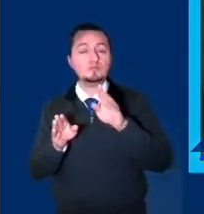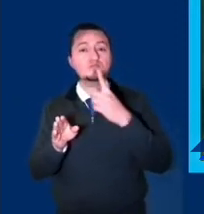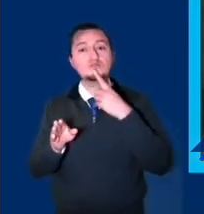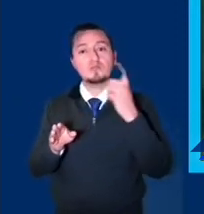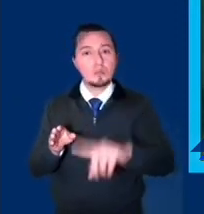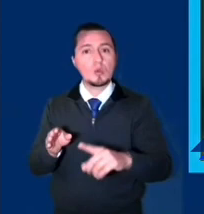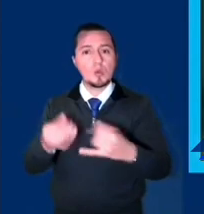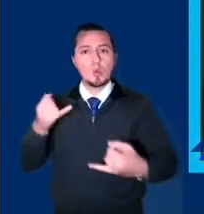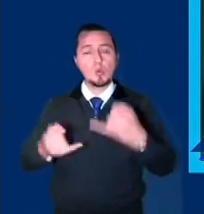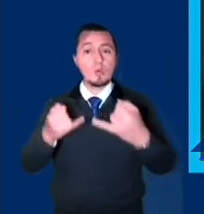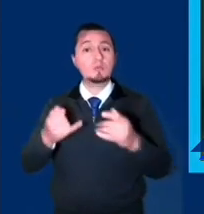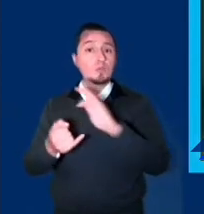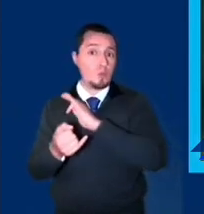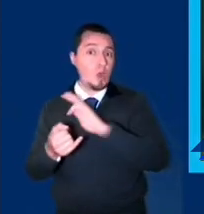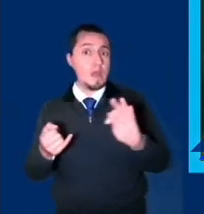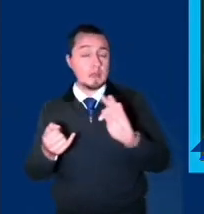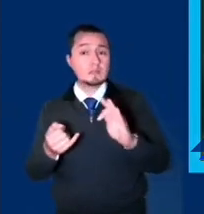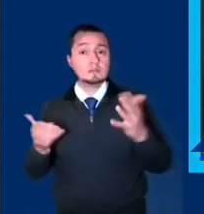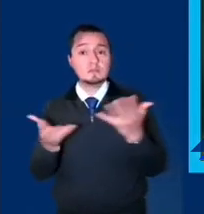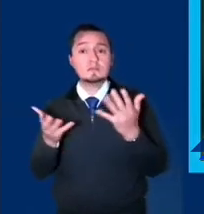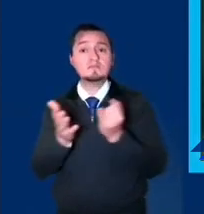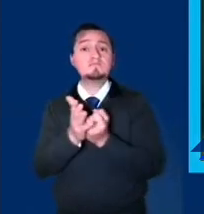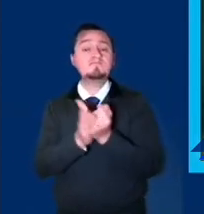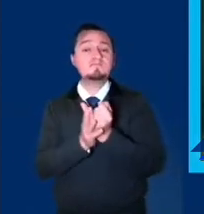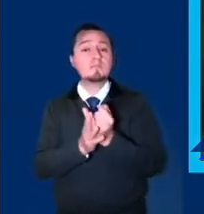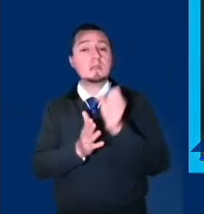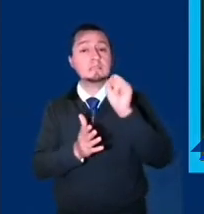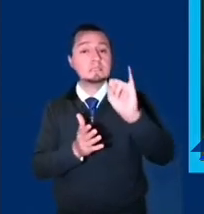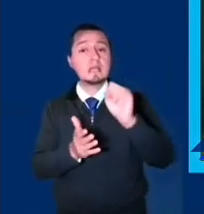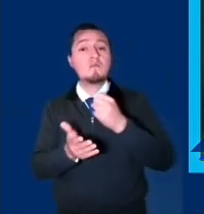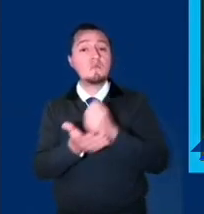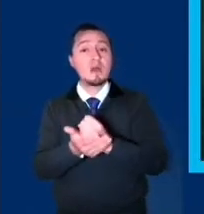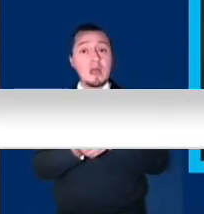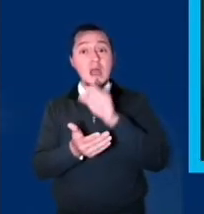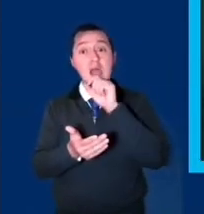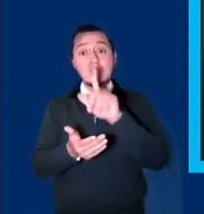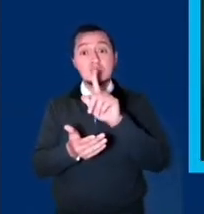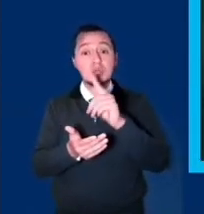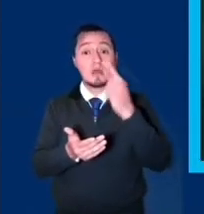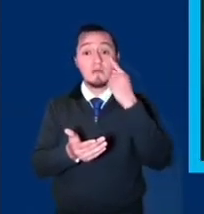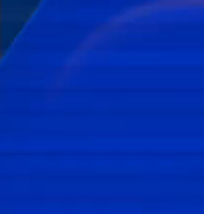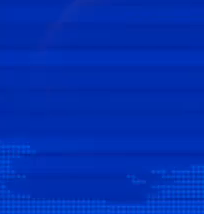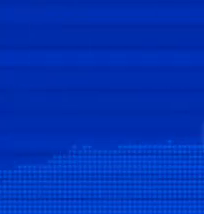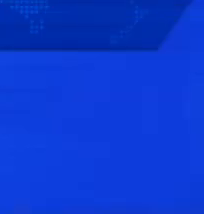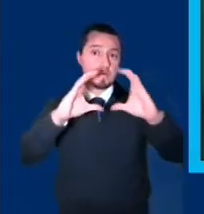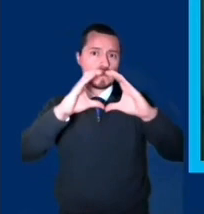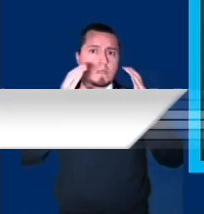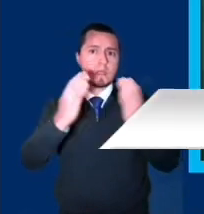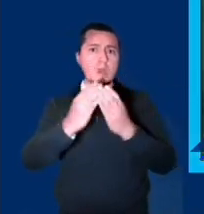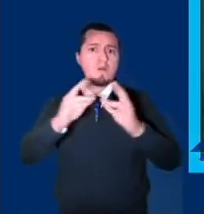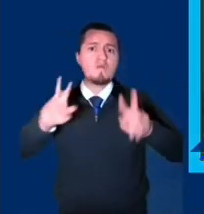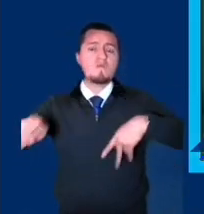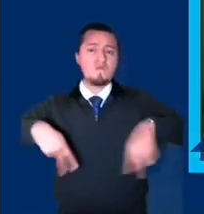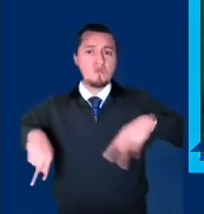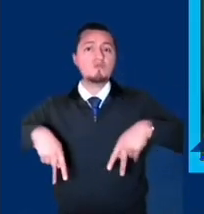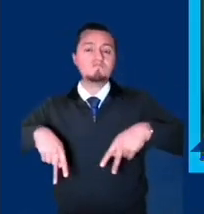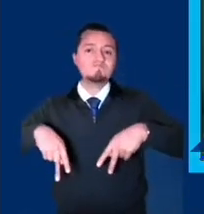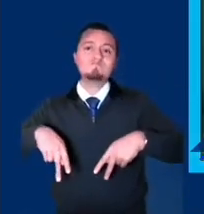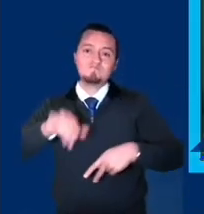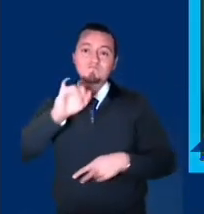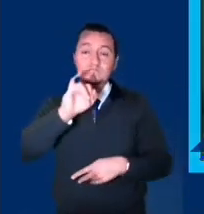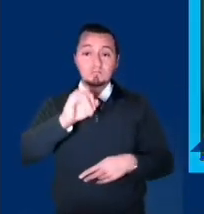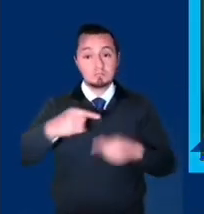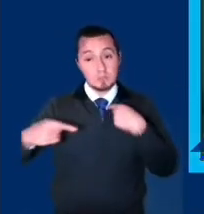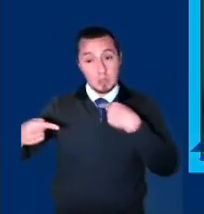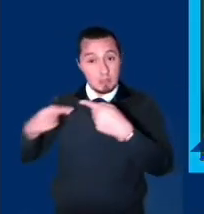logística de lo que implicaría también exigir para entrar a jalisco un certificado de vacunación si se está platicando el